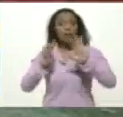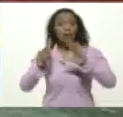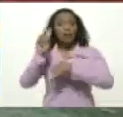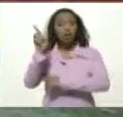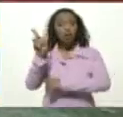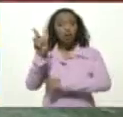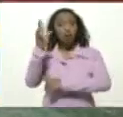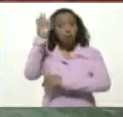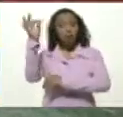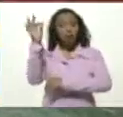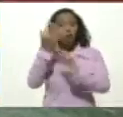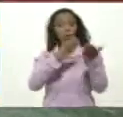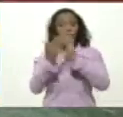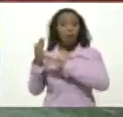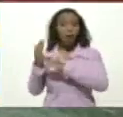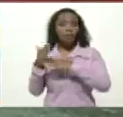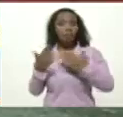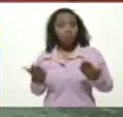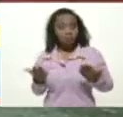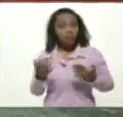consejos comunales y